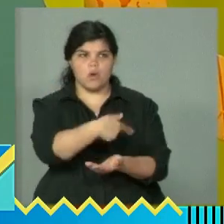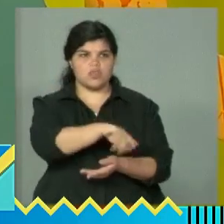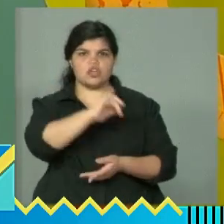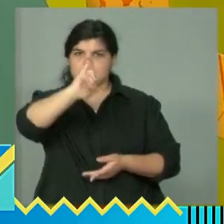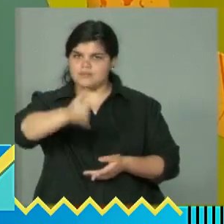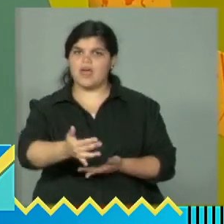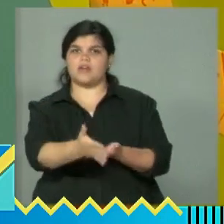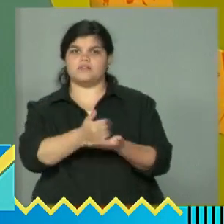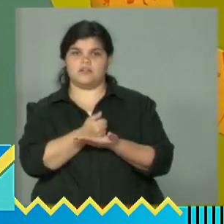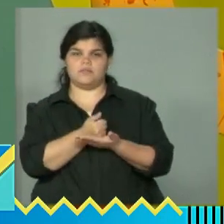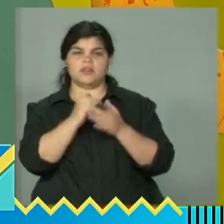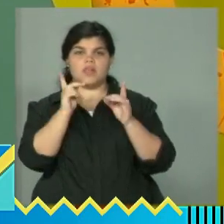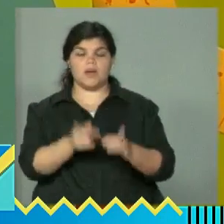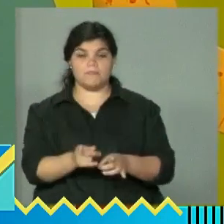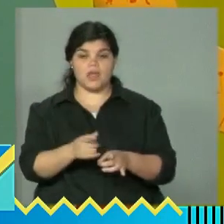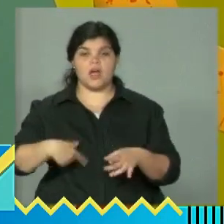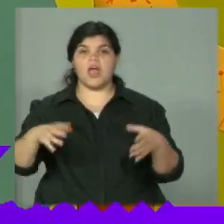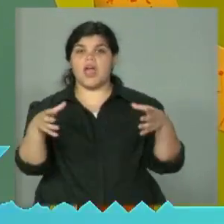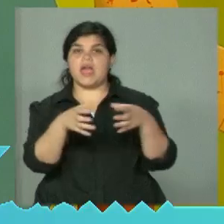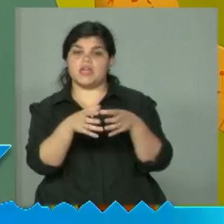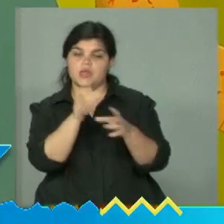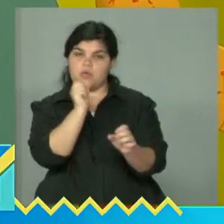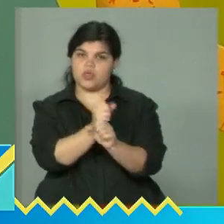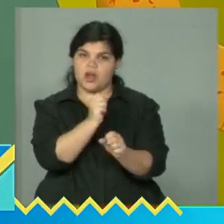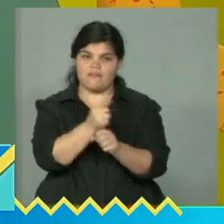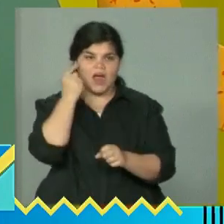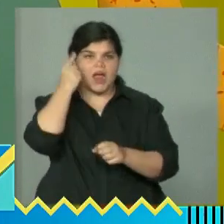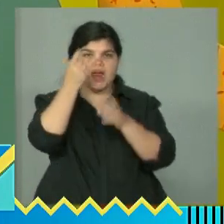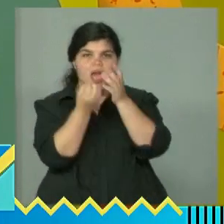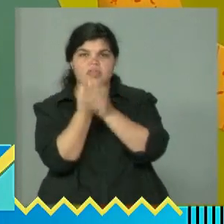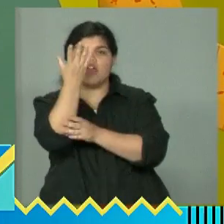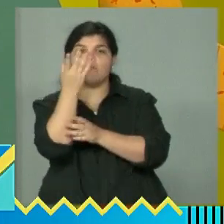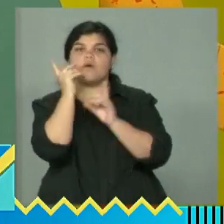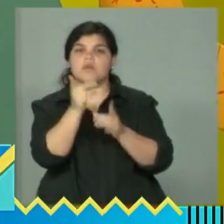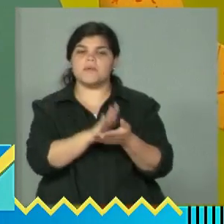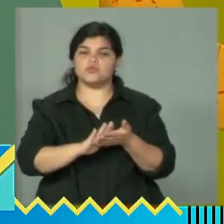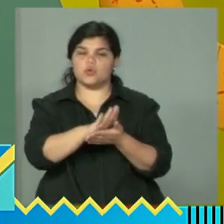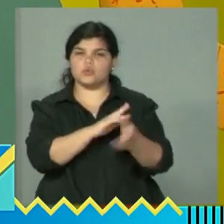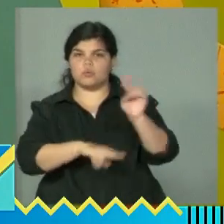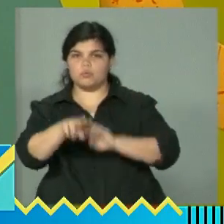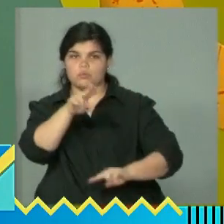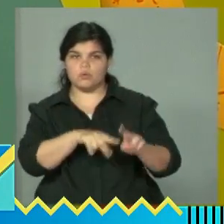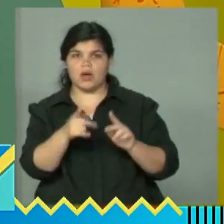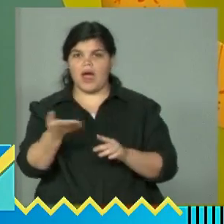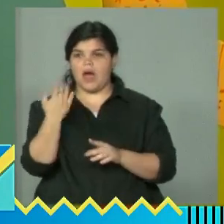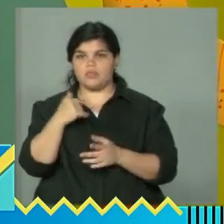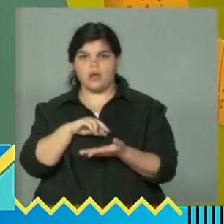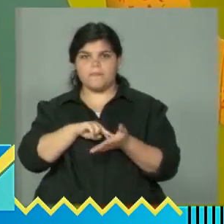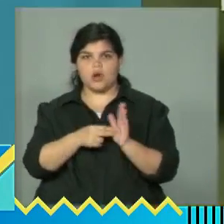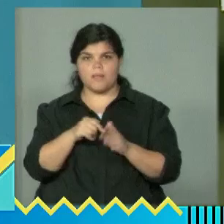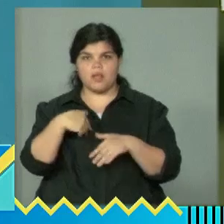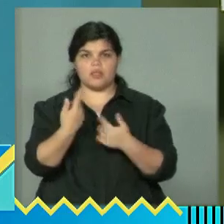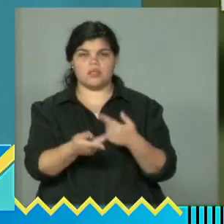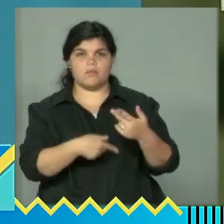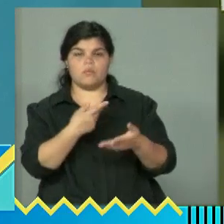que sobre todo trabajando en equipo sean creativos y busquen soluciones a los problemas que ellos enfrentan todos los días. Quiero aprovechar